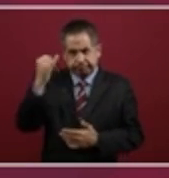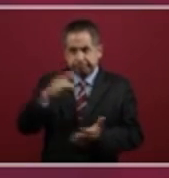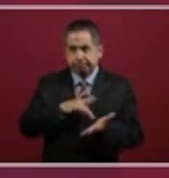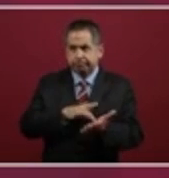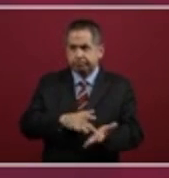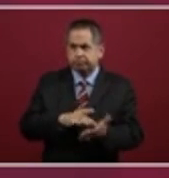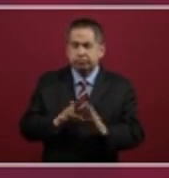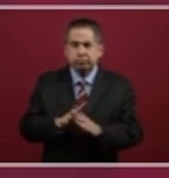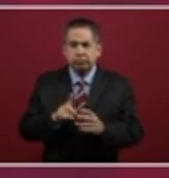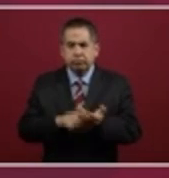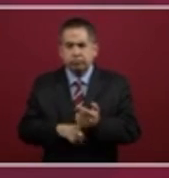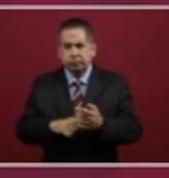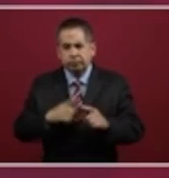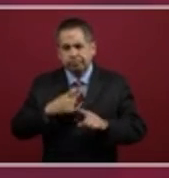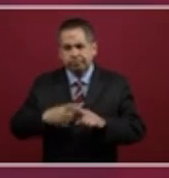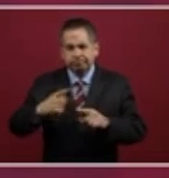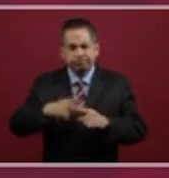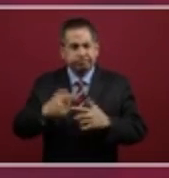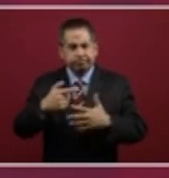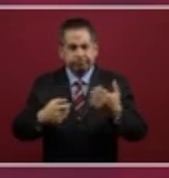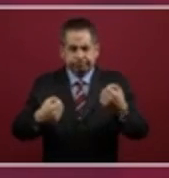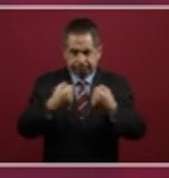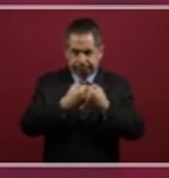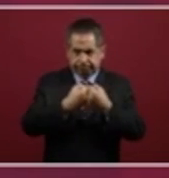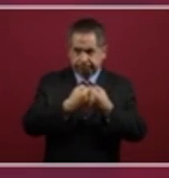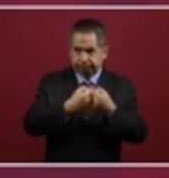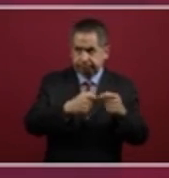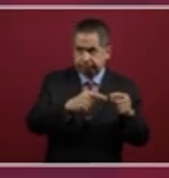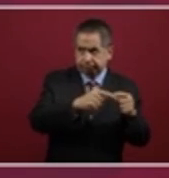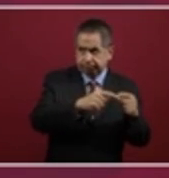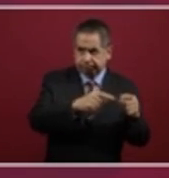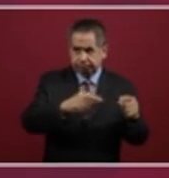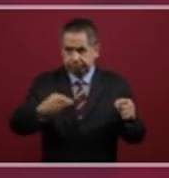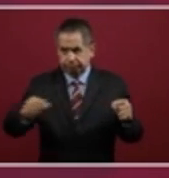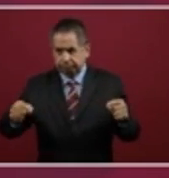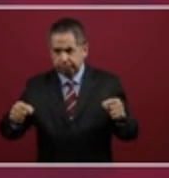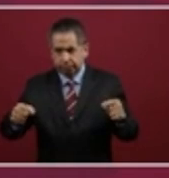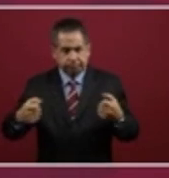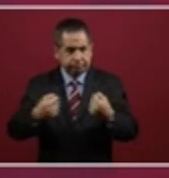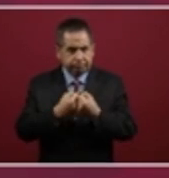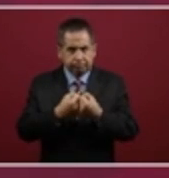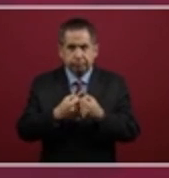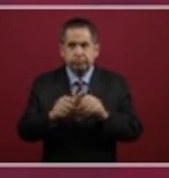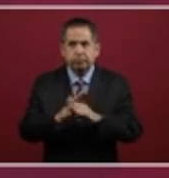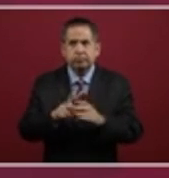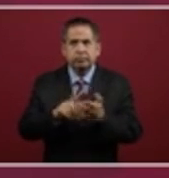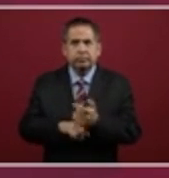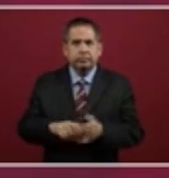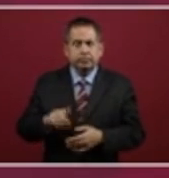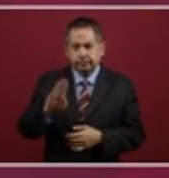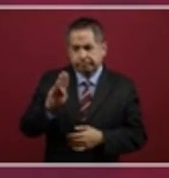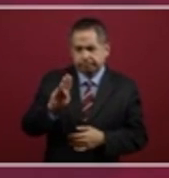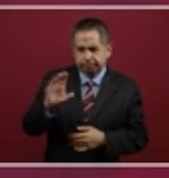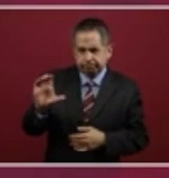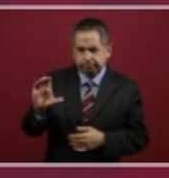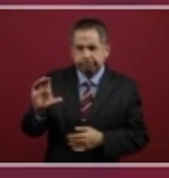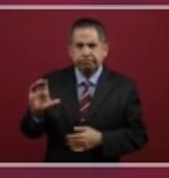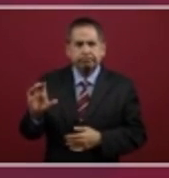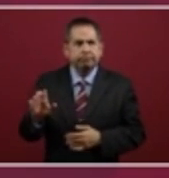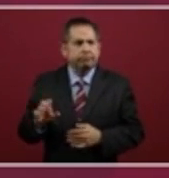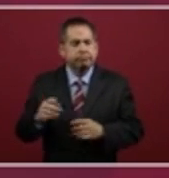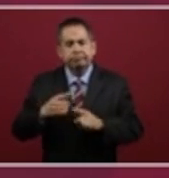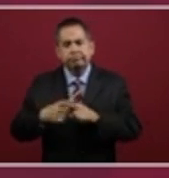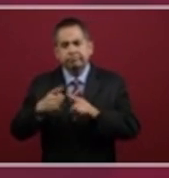a toda la franja fronteriza que incluye Baja California y que incluye